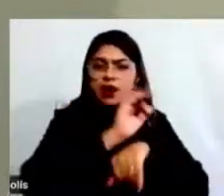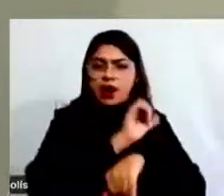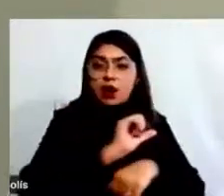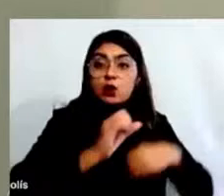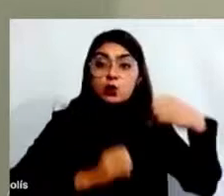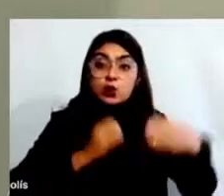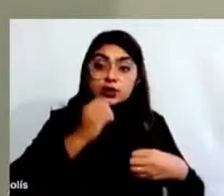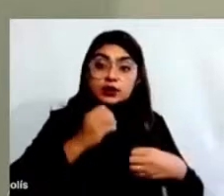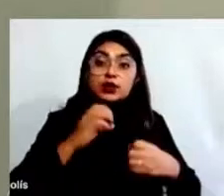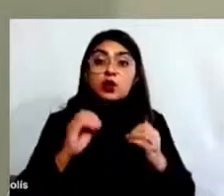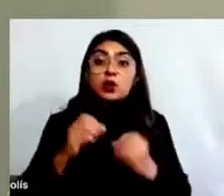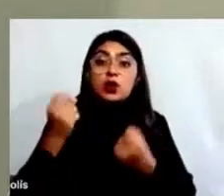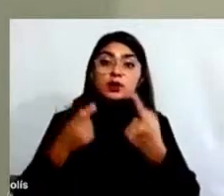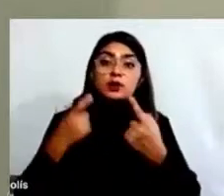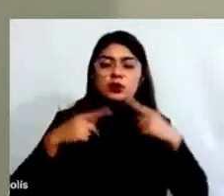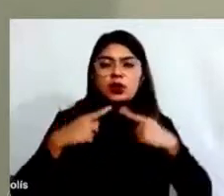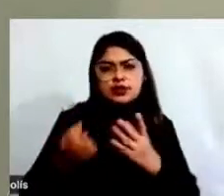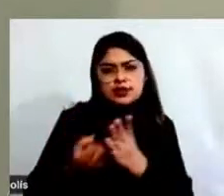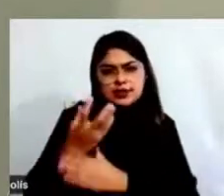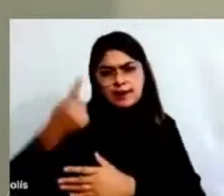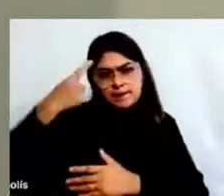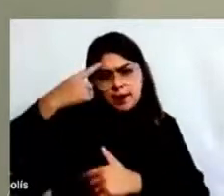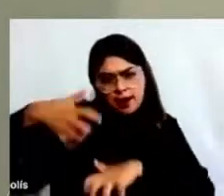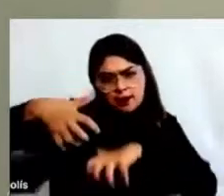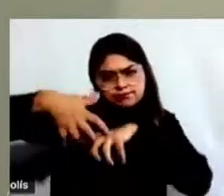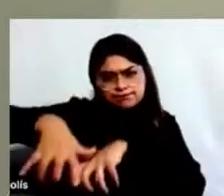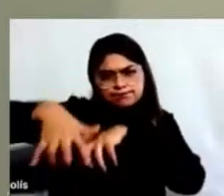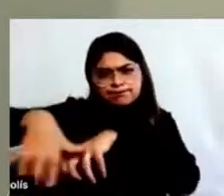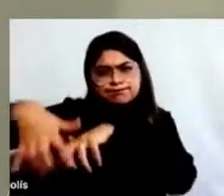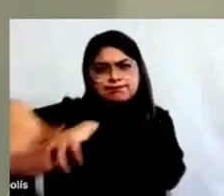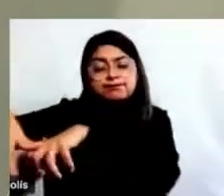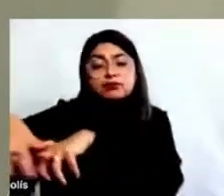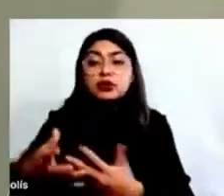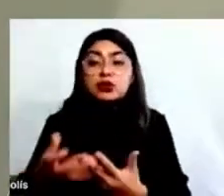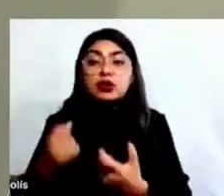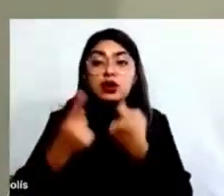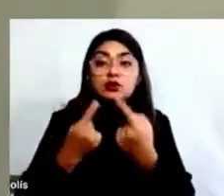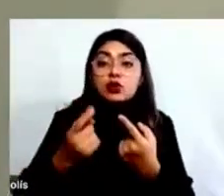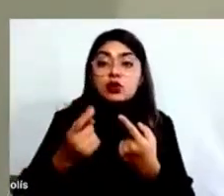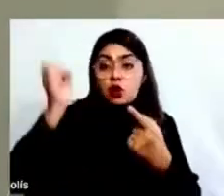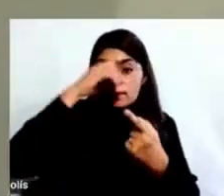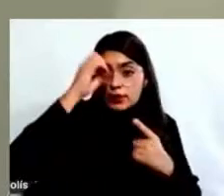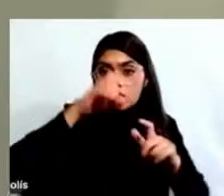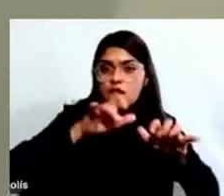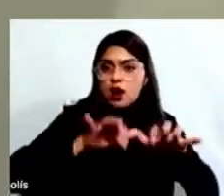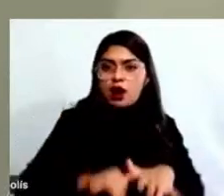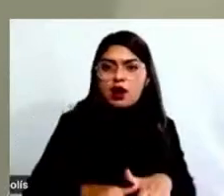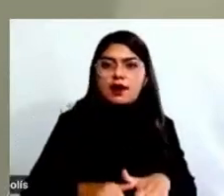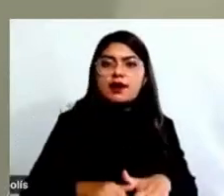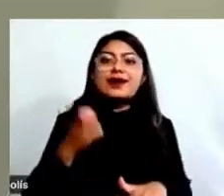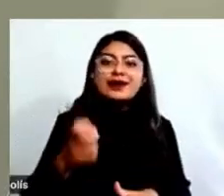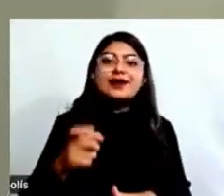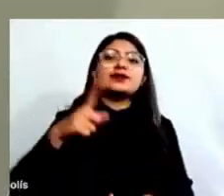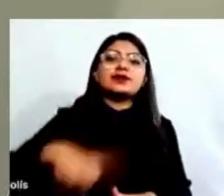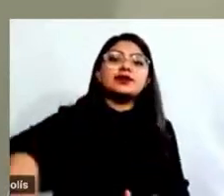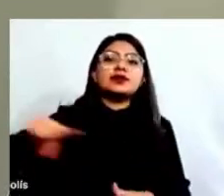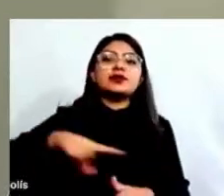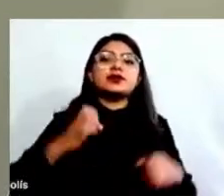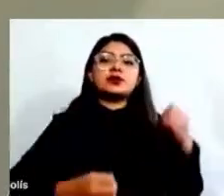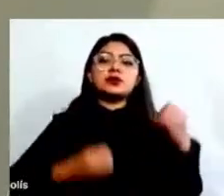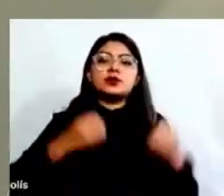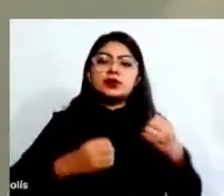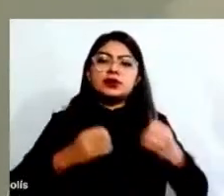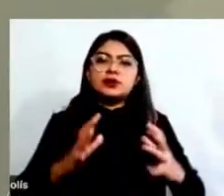manifestarse, otros escriben artículos de opinión. Entonces los jueces se involucran realmente a fondo en la discusión política. Y recordemos cuáles son